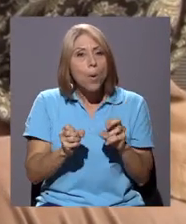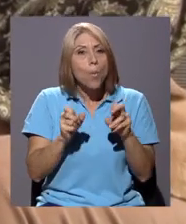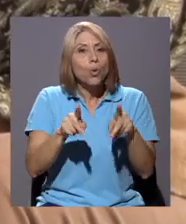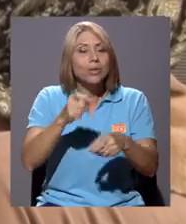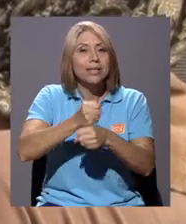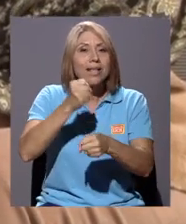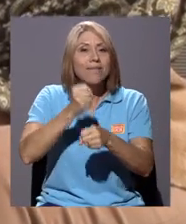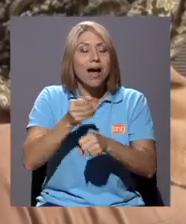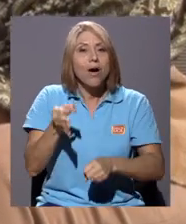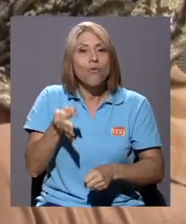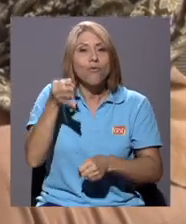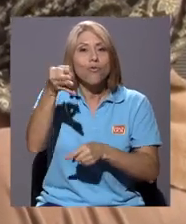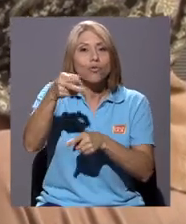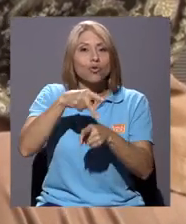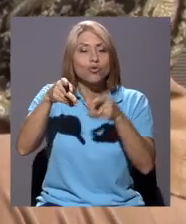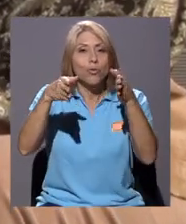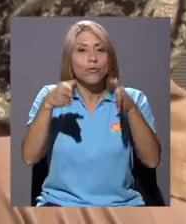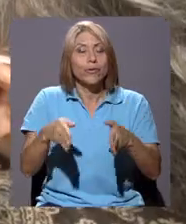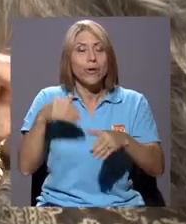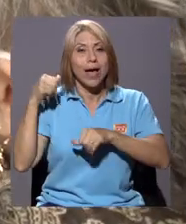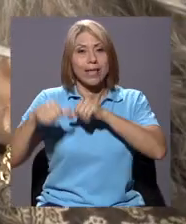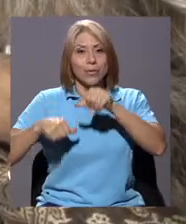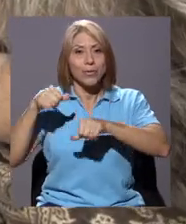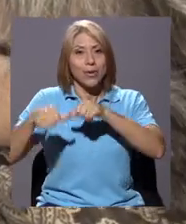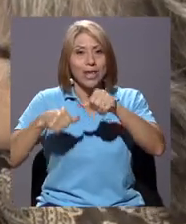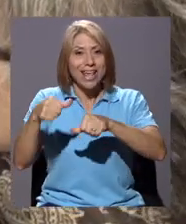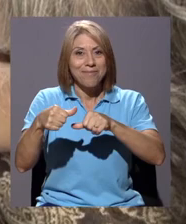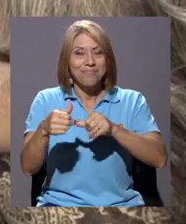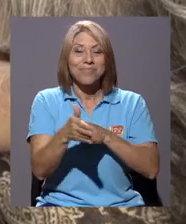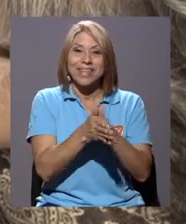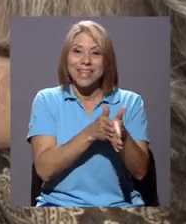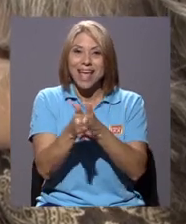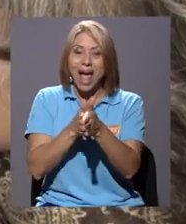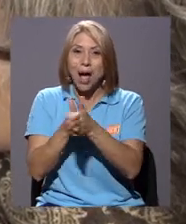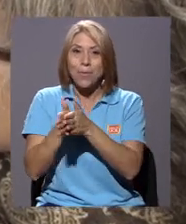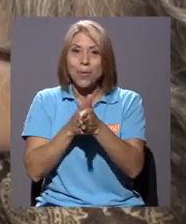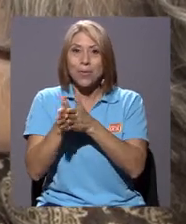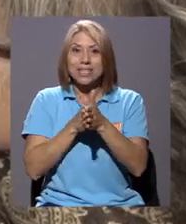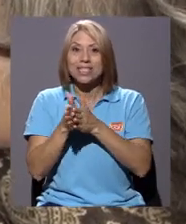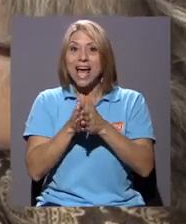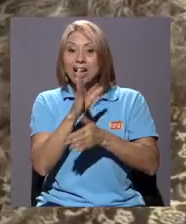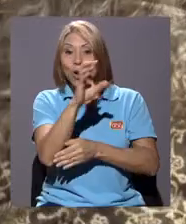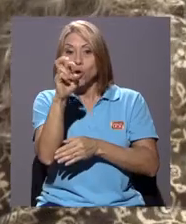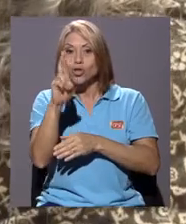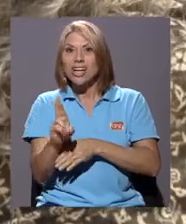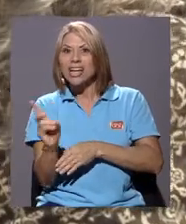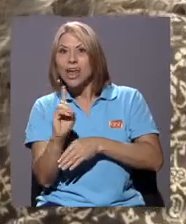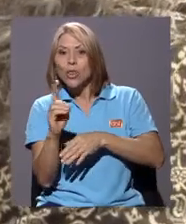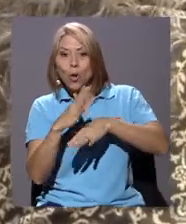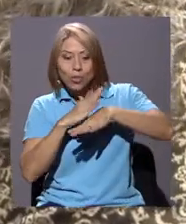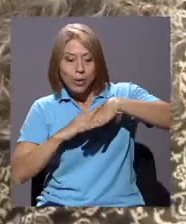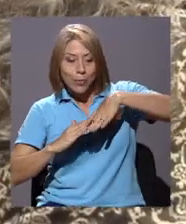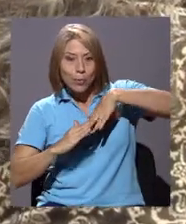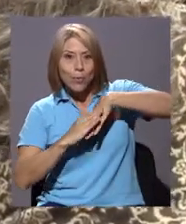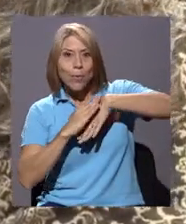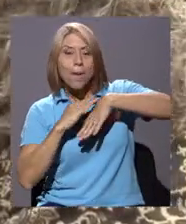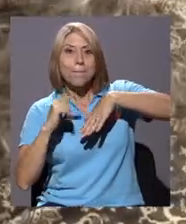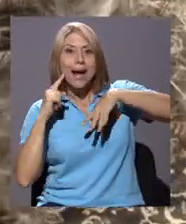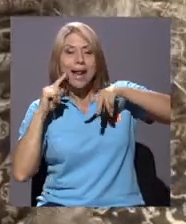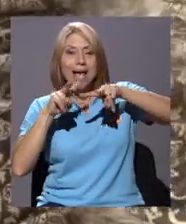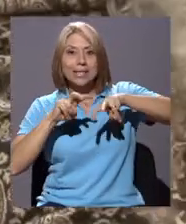los futuros profesionales en antropología y aprovechar la posición geográfica de Costa Rica para hacer estudios sobre